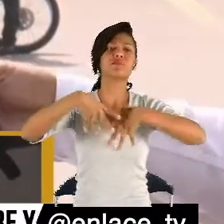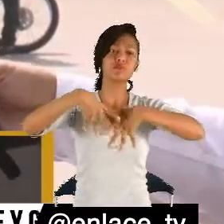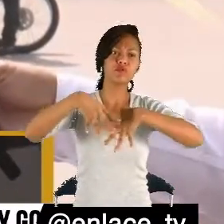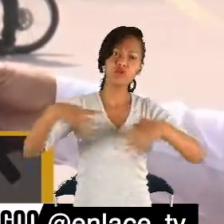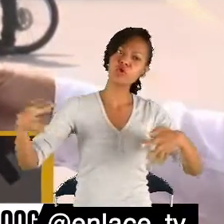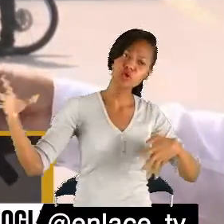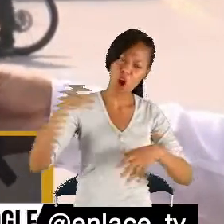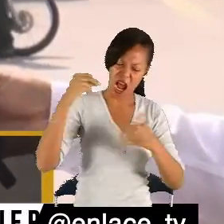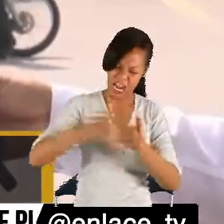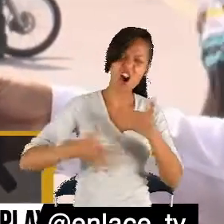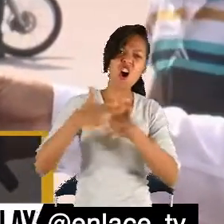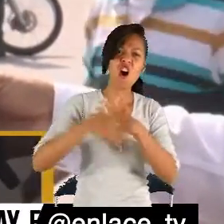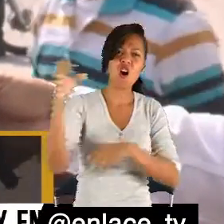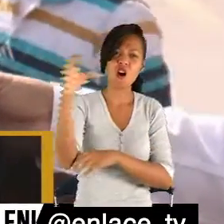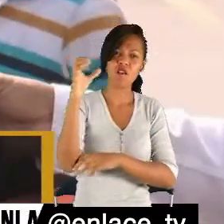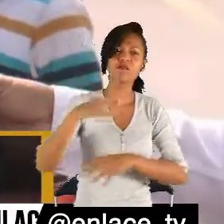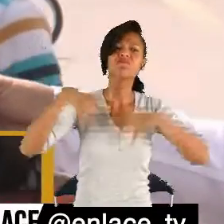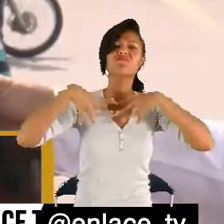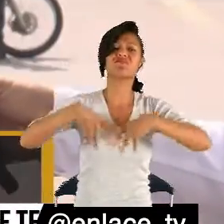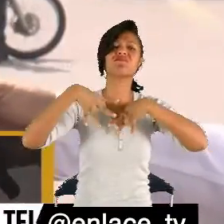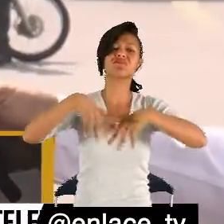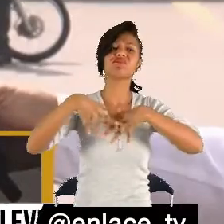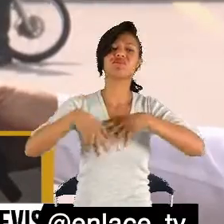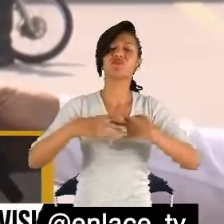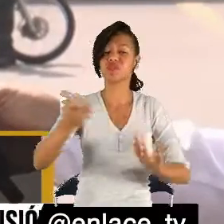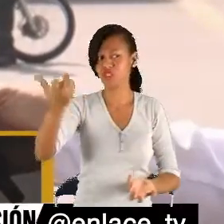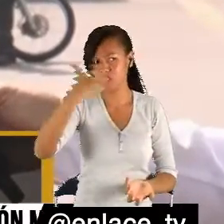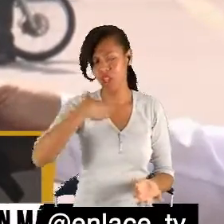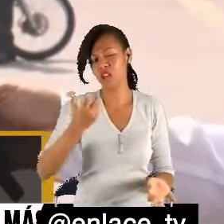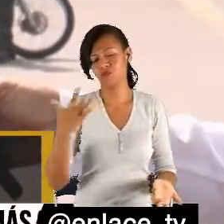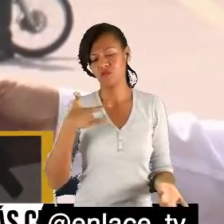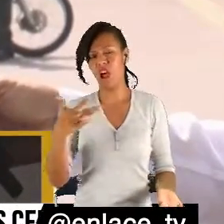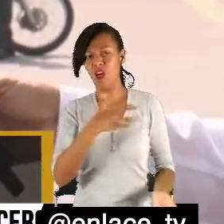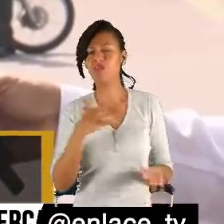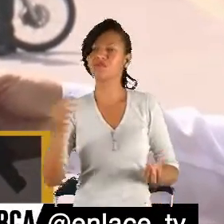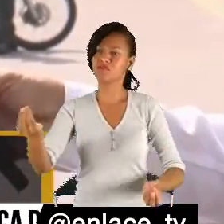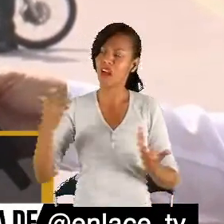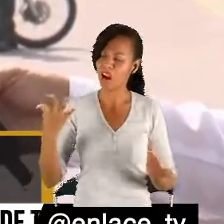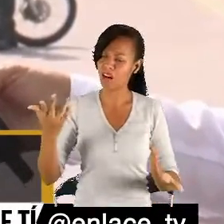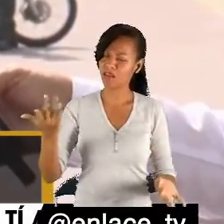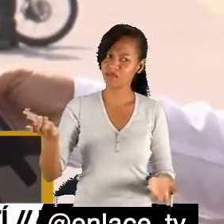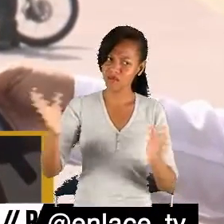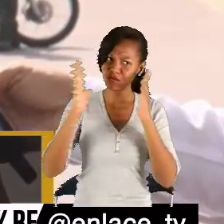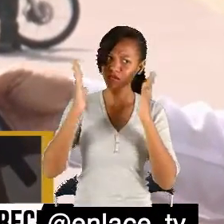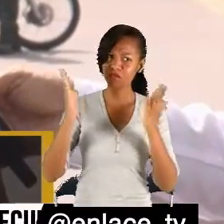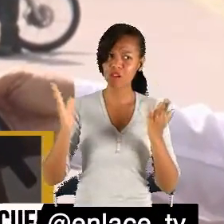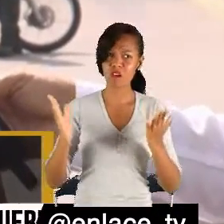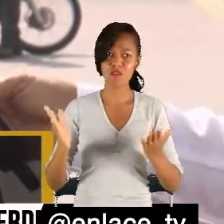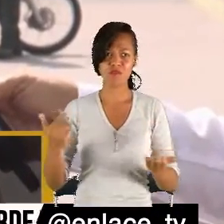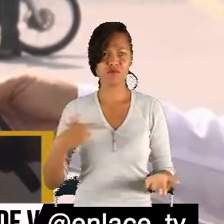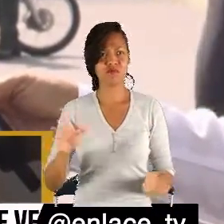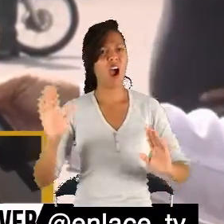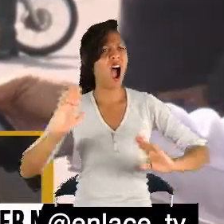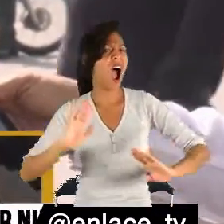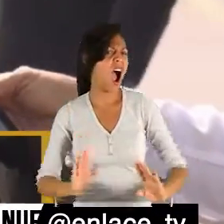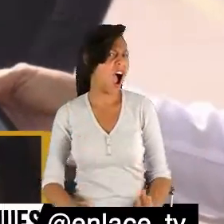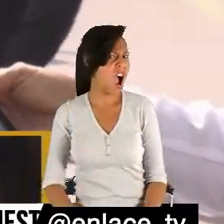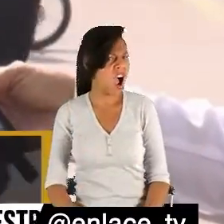colombiano se ponga en pie de lucha por la defensa de la salud es que la salud no puede ser un